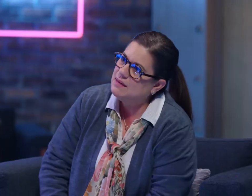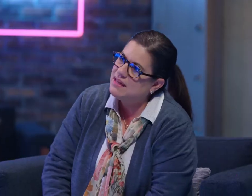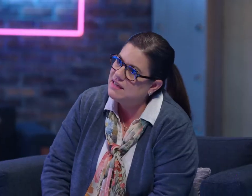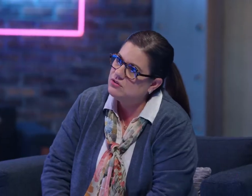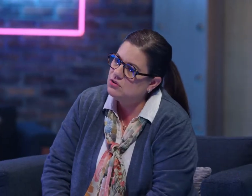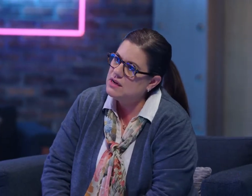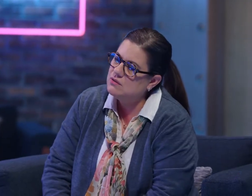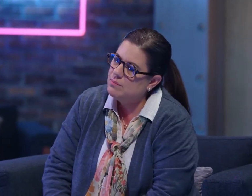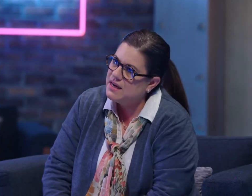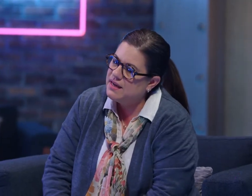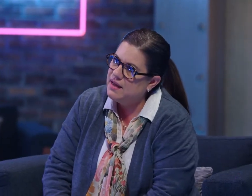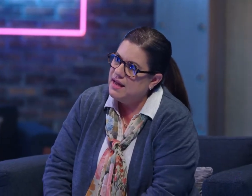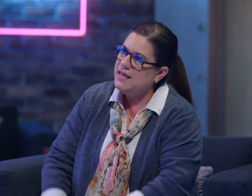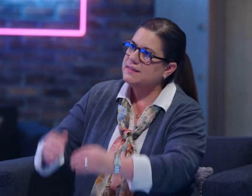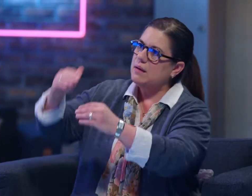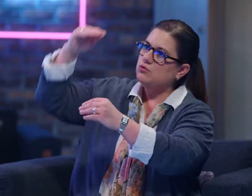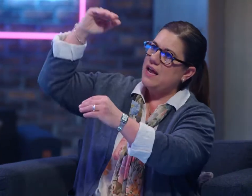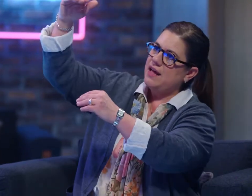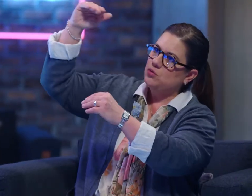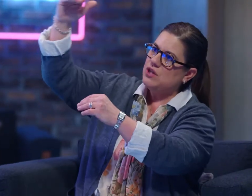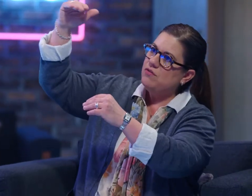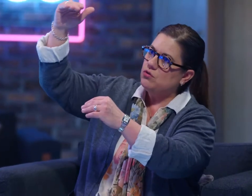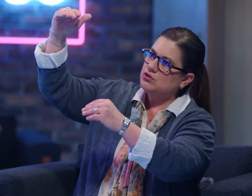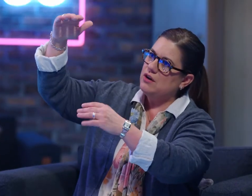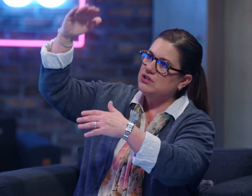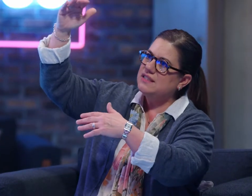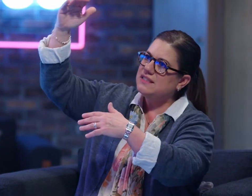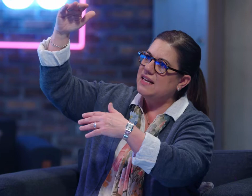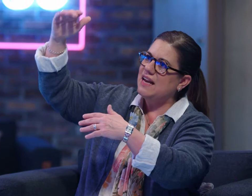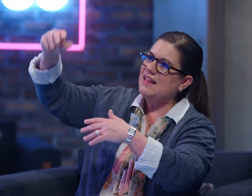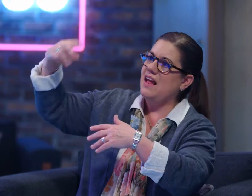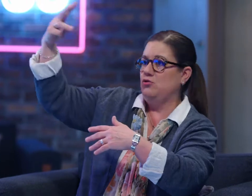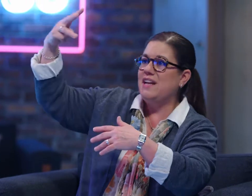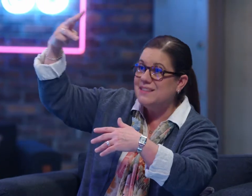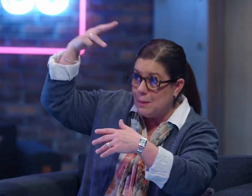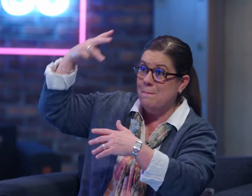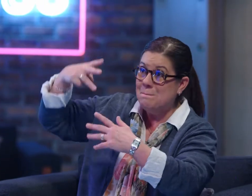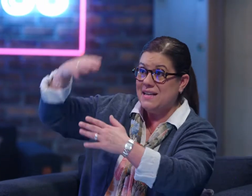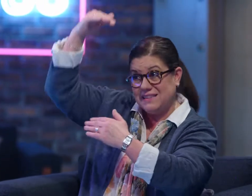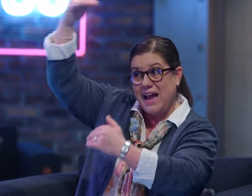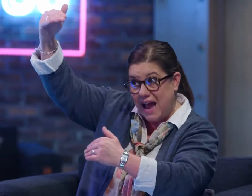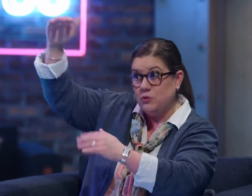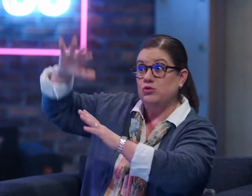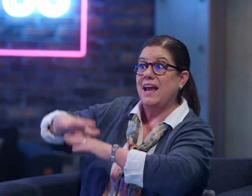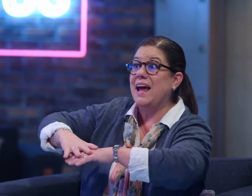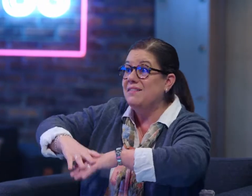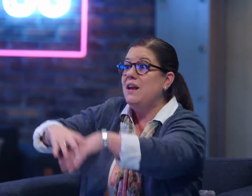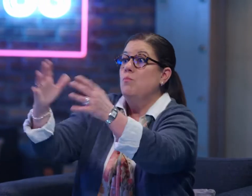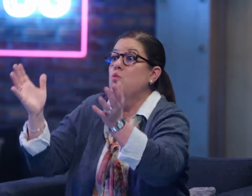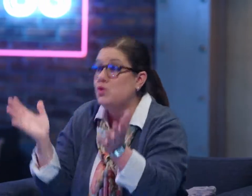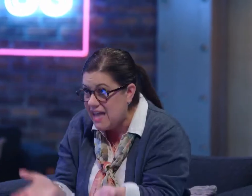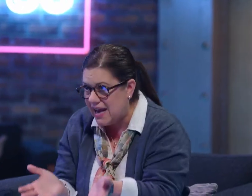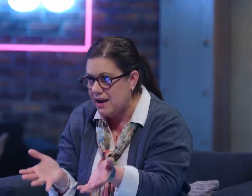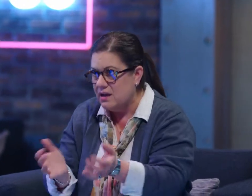letalidad es el más alto de toda Latinoamérica y estamos ya tuteándonos en los índices de letalidad en los 3 más altos a